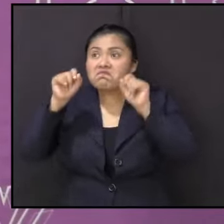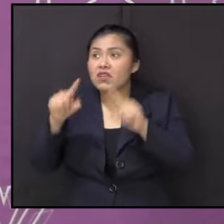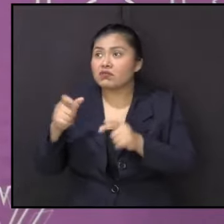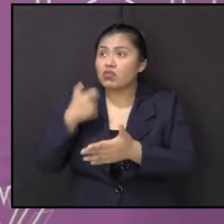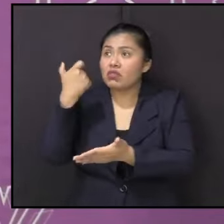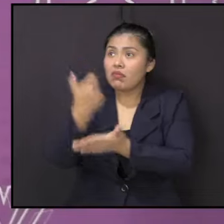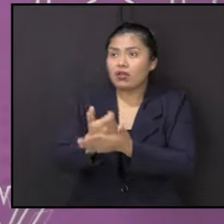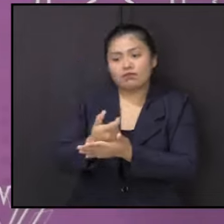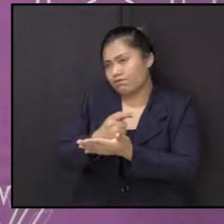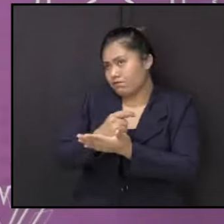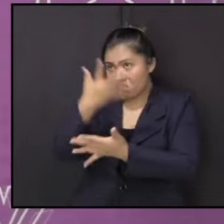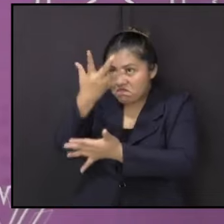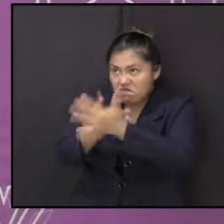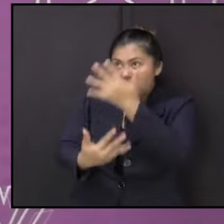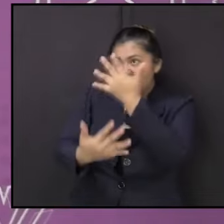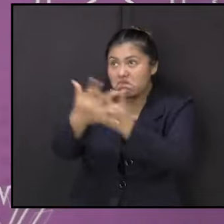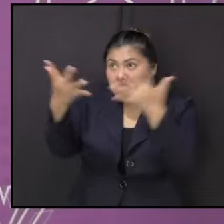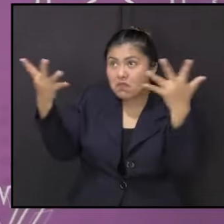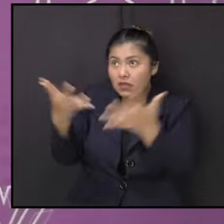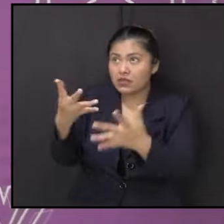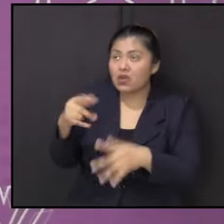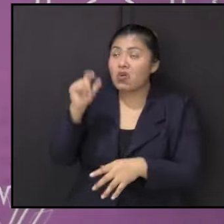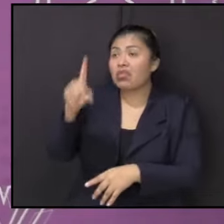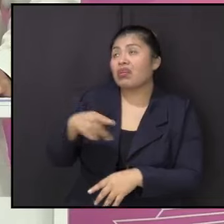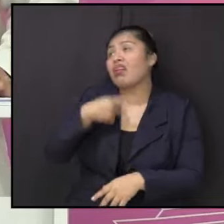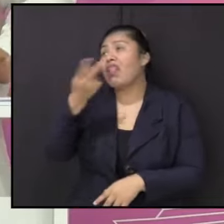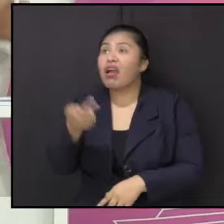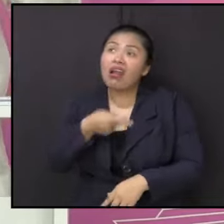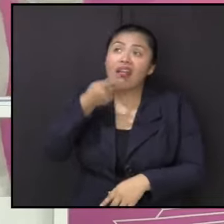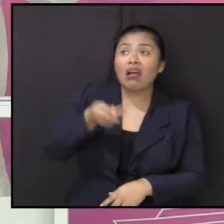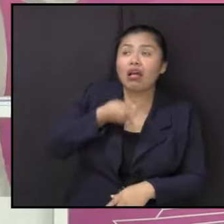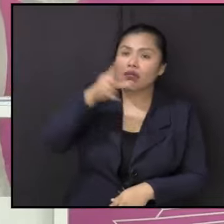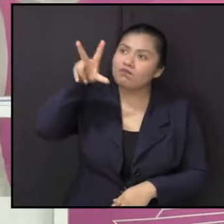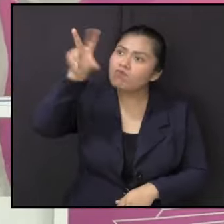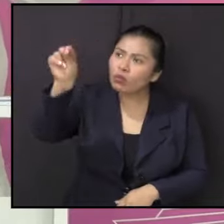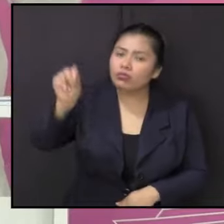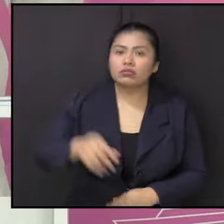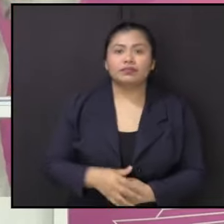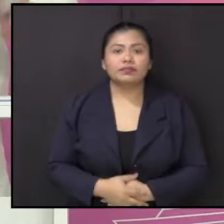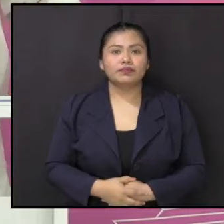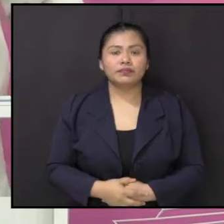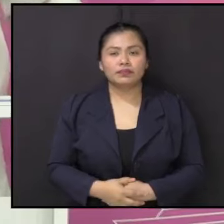no palabras, para trabajar por nuestra gente. Gracias, candidata. Candidata